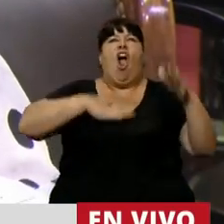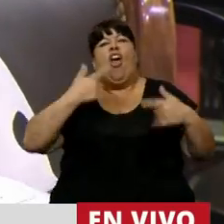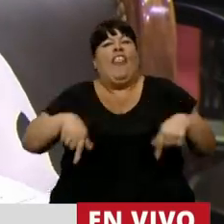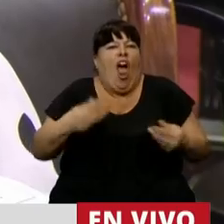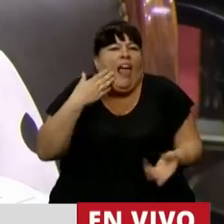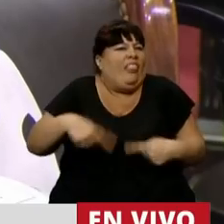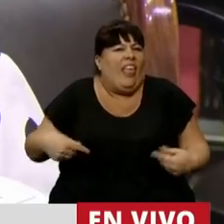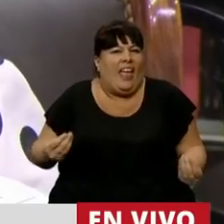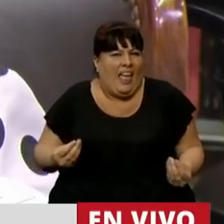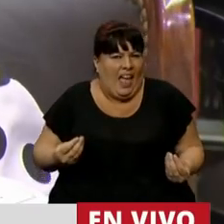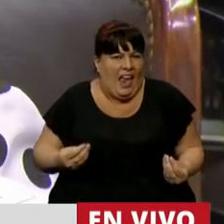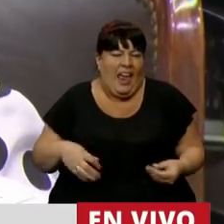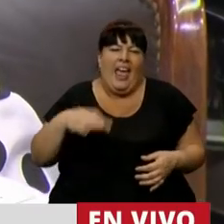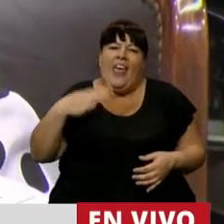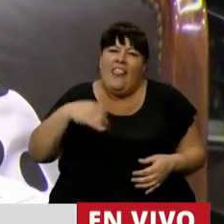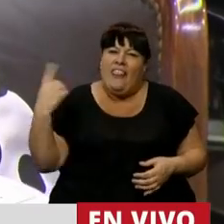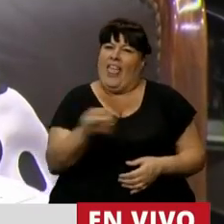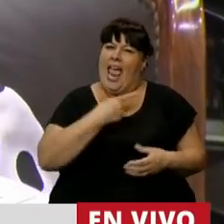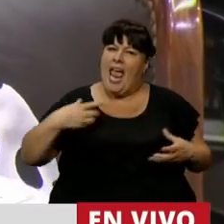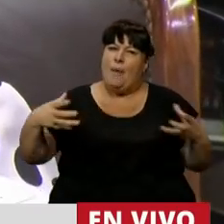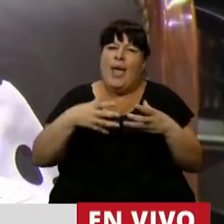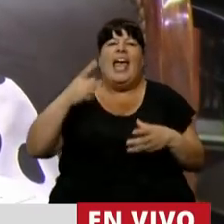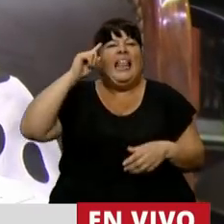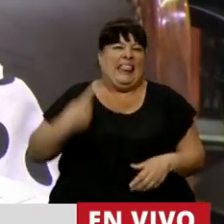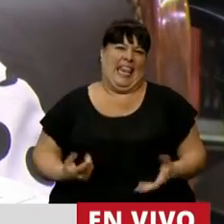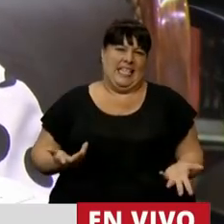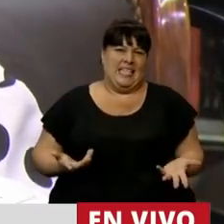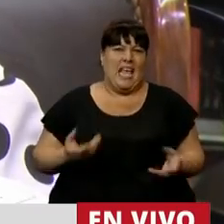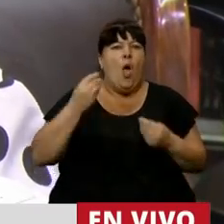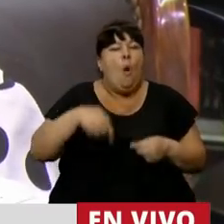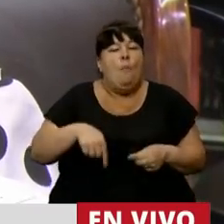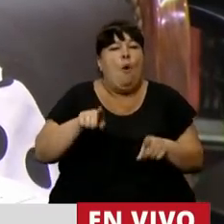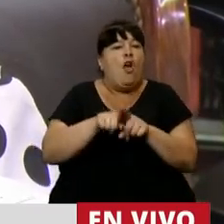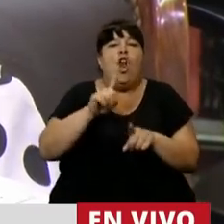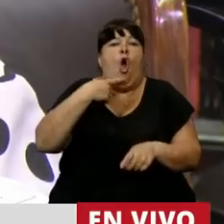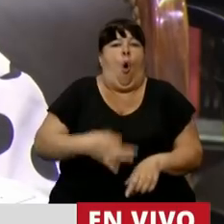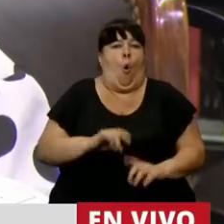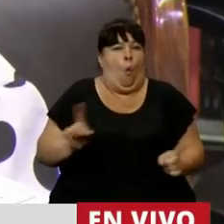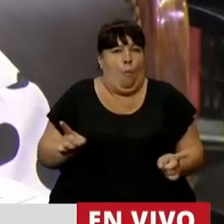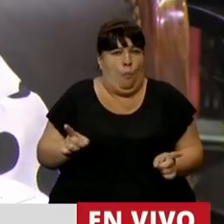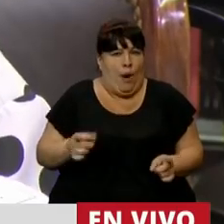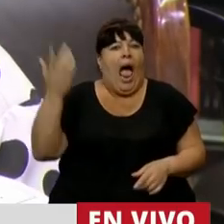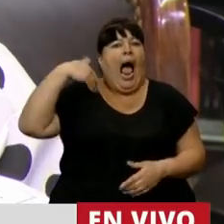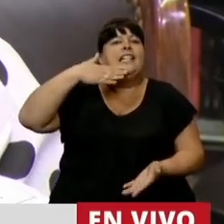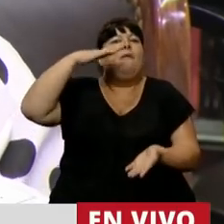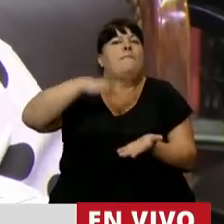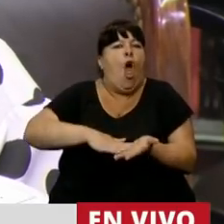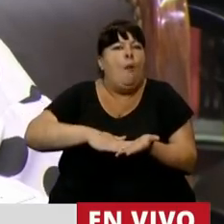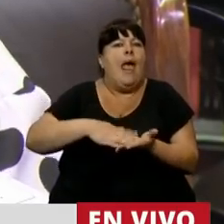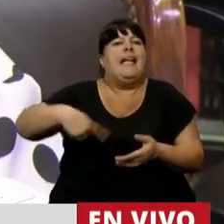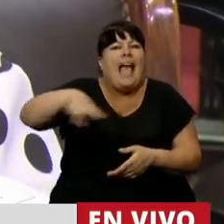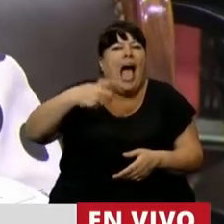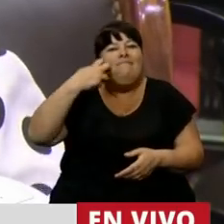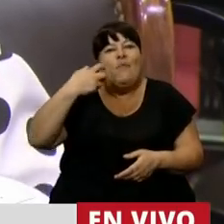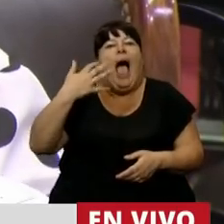esta tarde? Deberíamos estar todos tristes porque estamos incumpliendo lo que le prometimos a